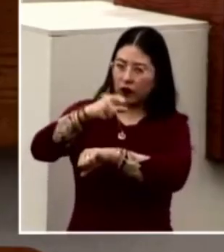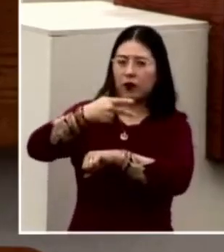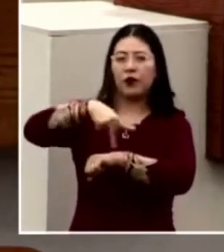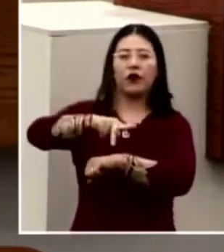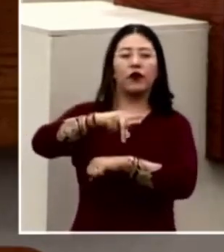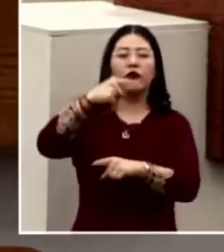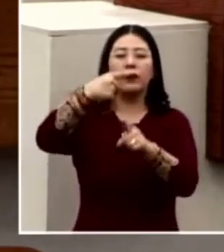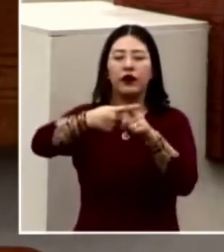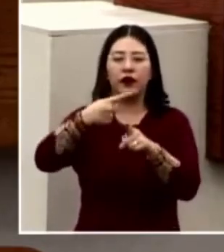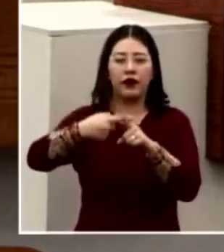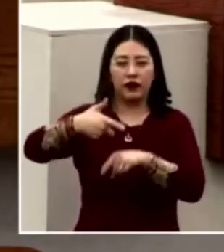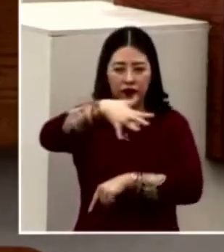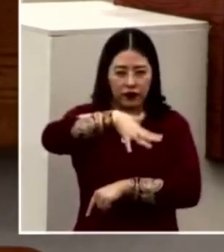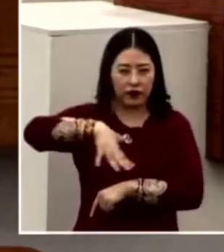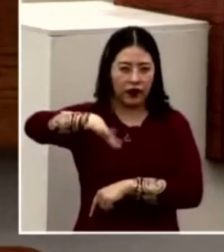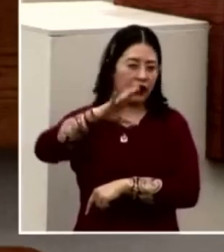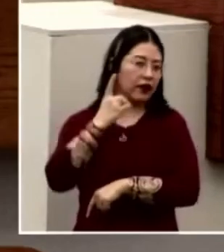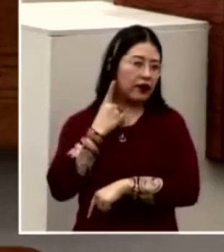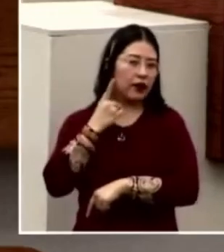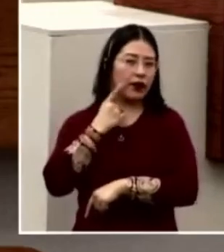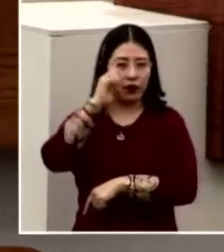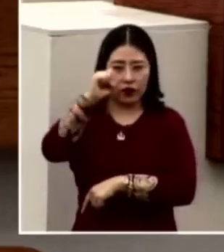son